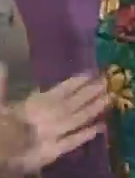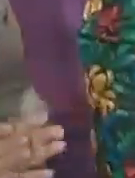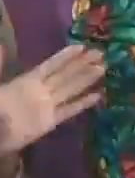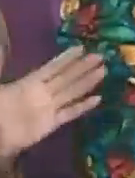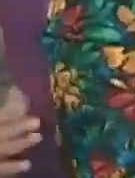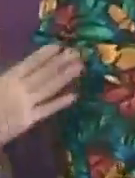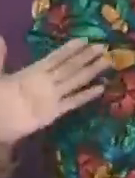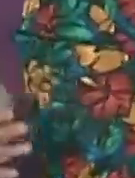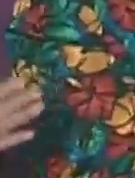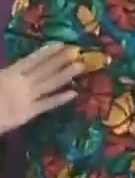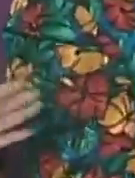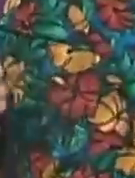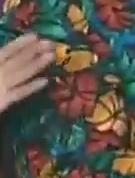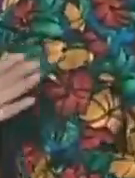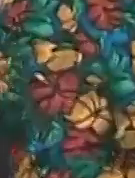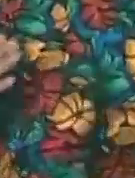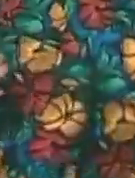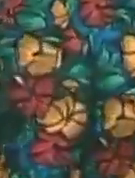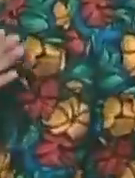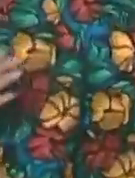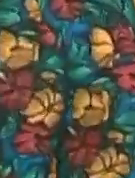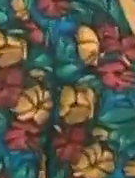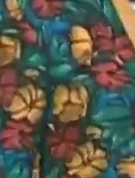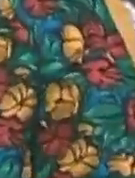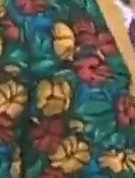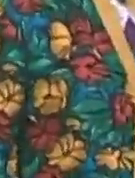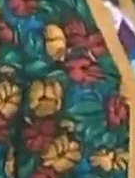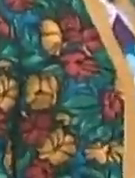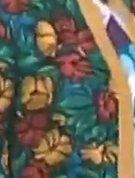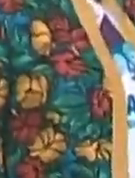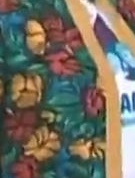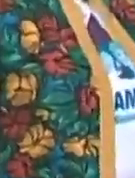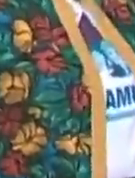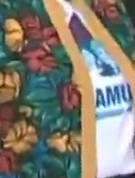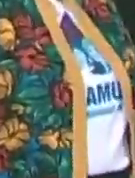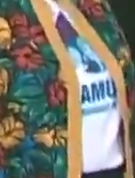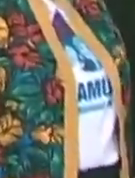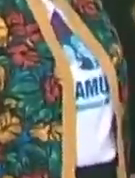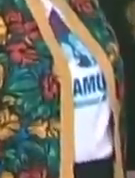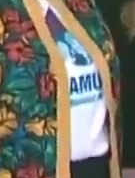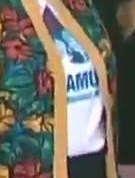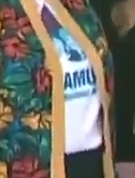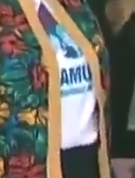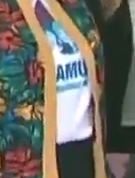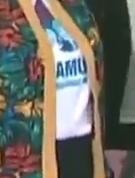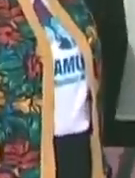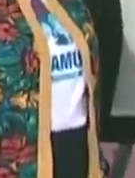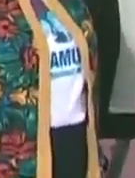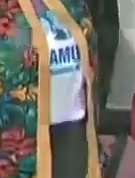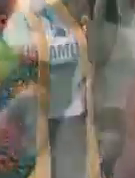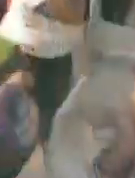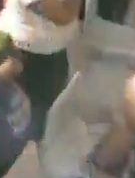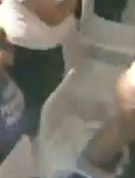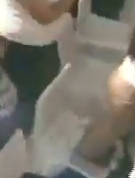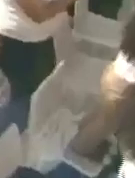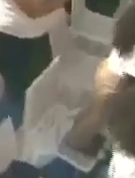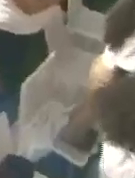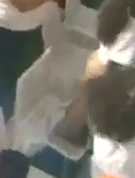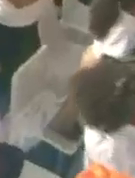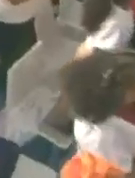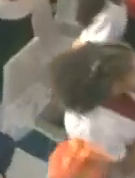María León. Hay que destacar que están presentes movimientos sociales, mujeres del Partido